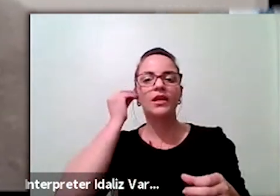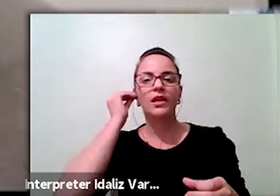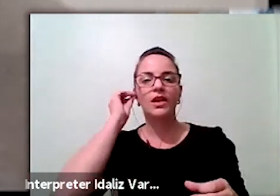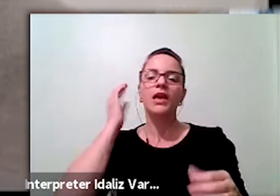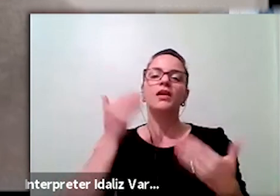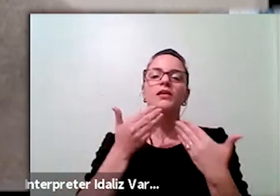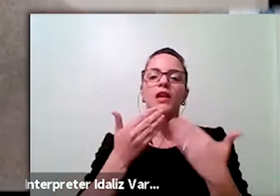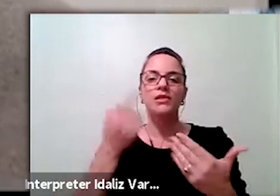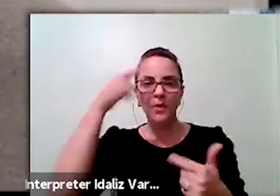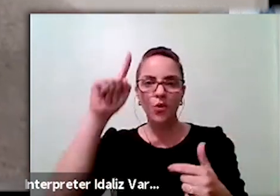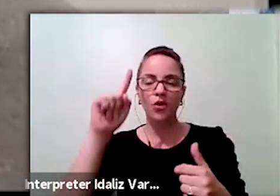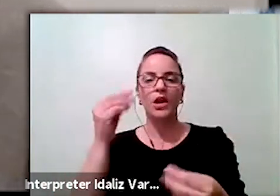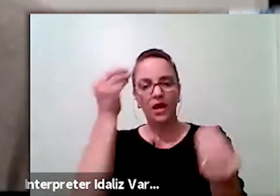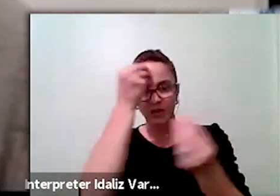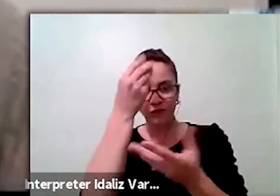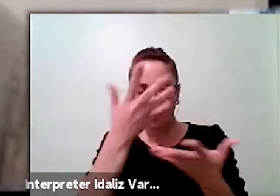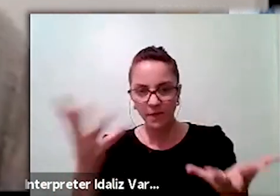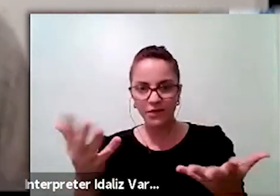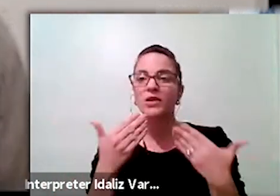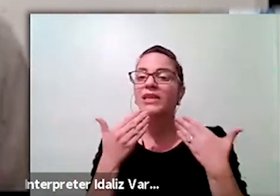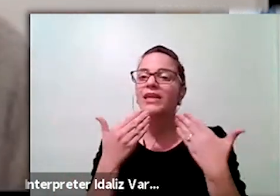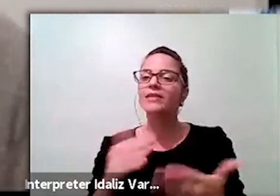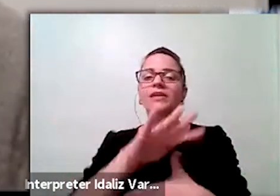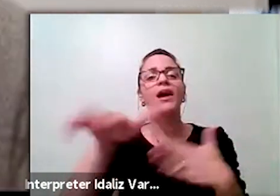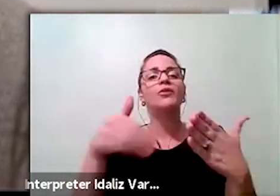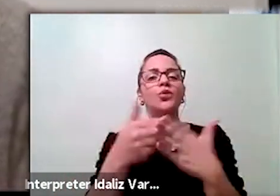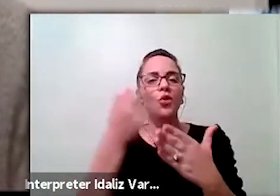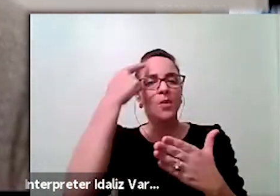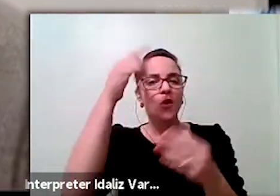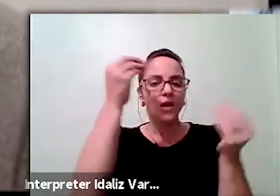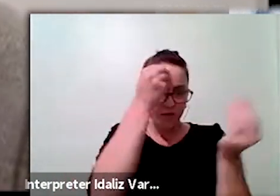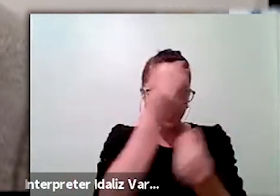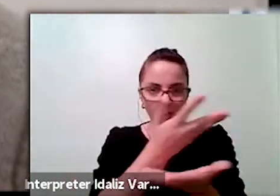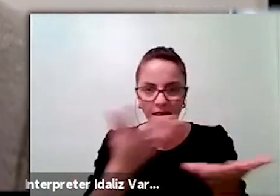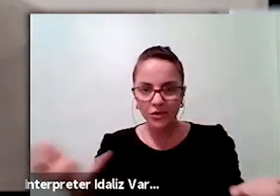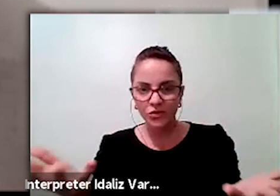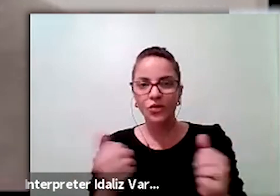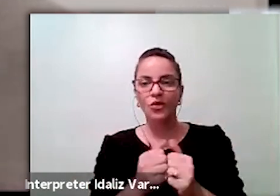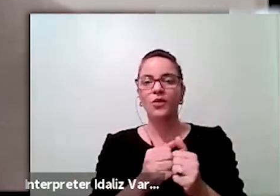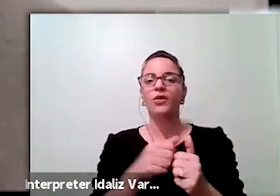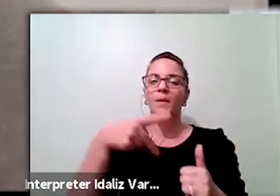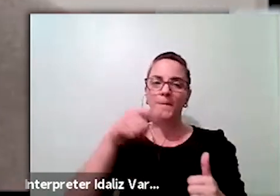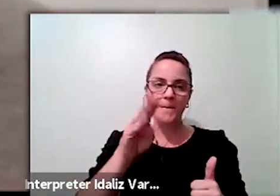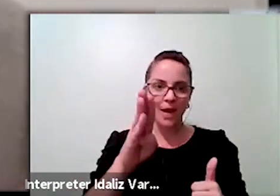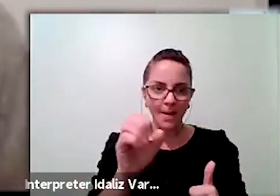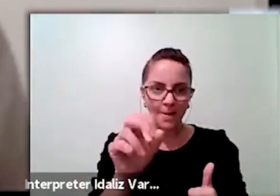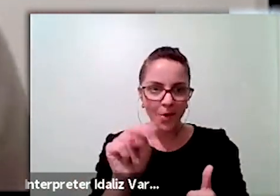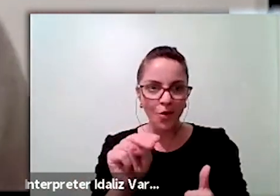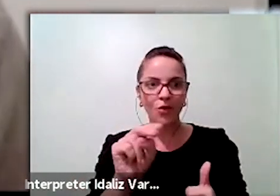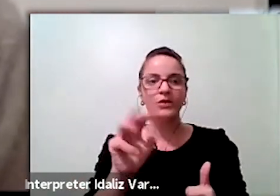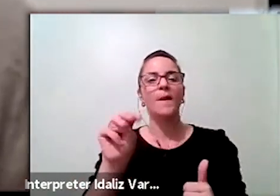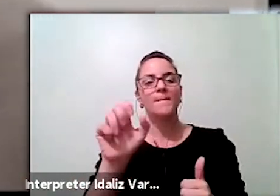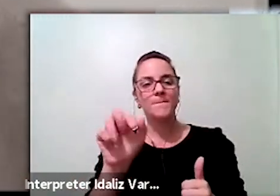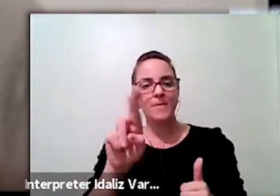hoy. Muchas gracias a nuestros panelistas, doctora Arleen Pabón, José Marull,